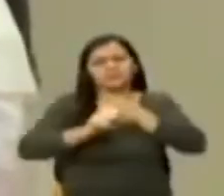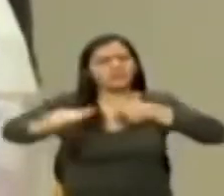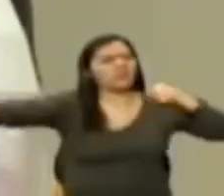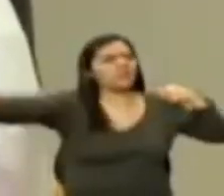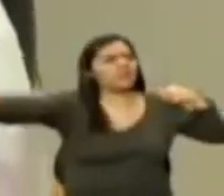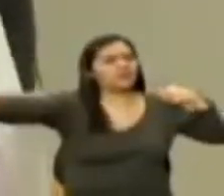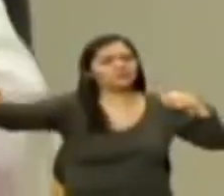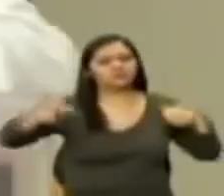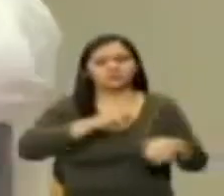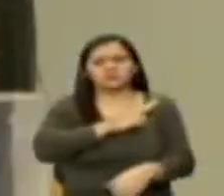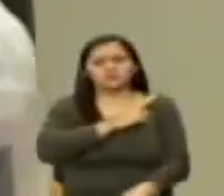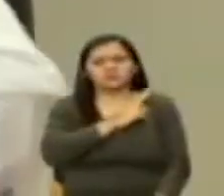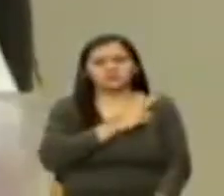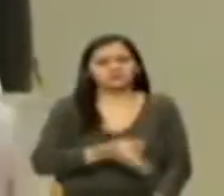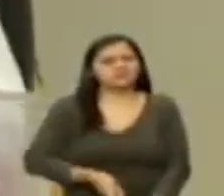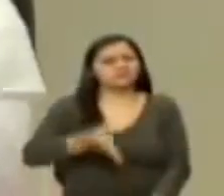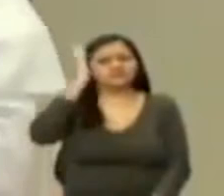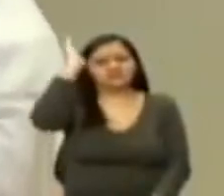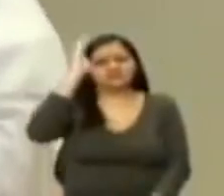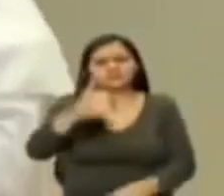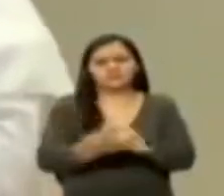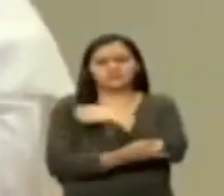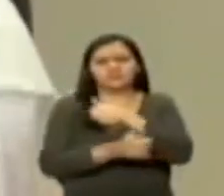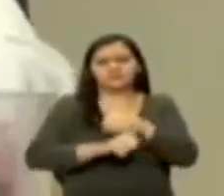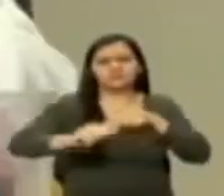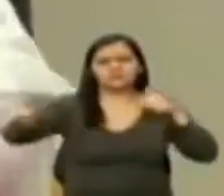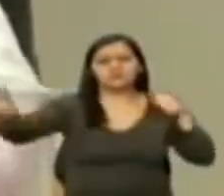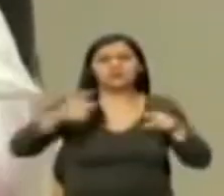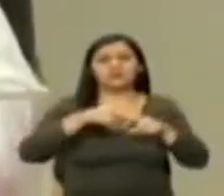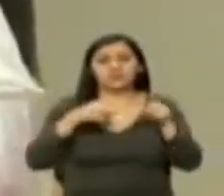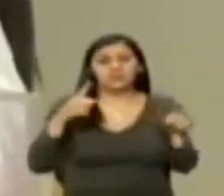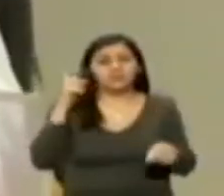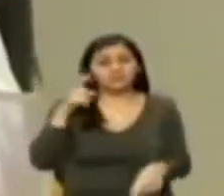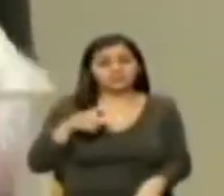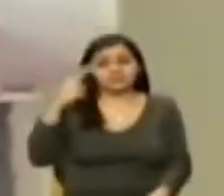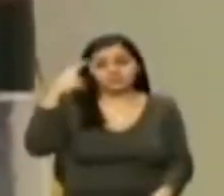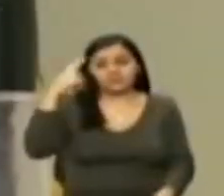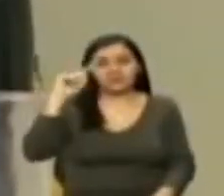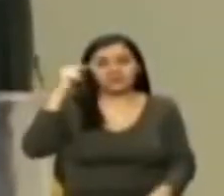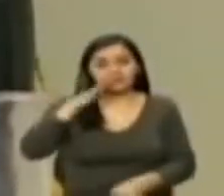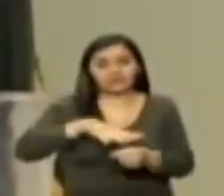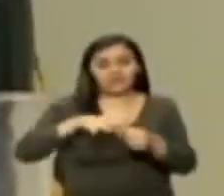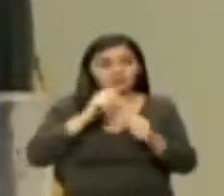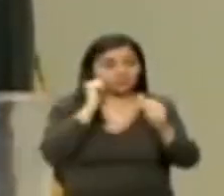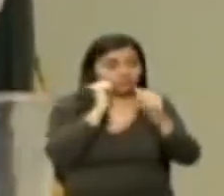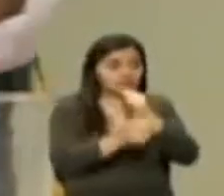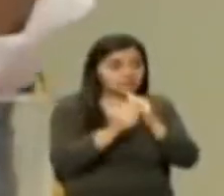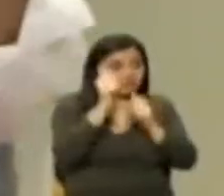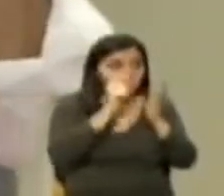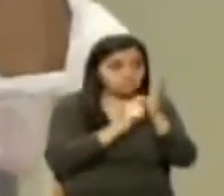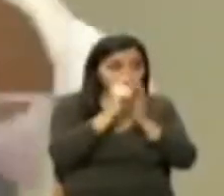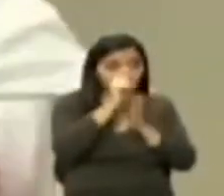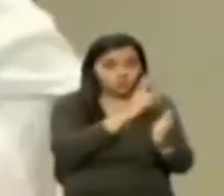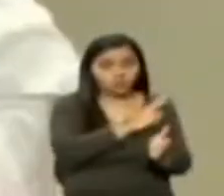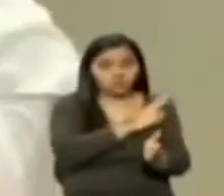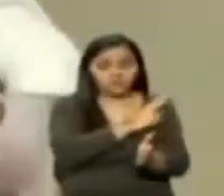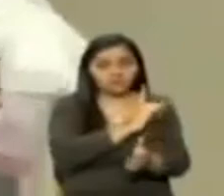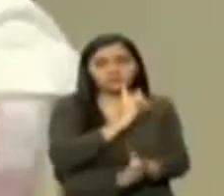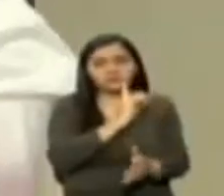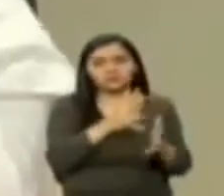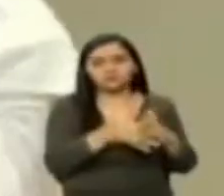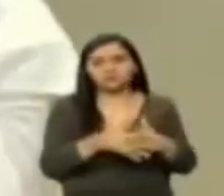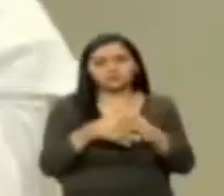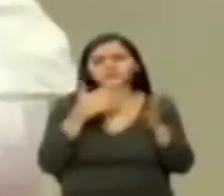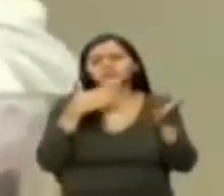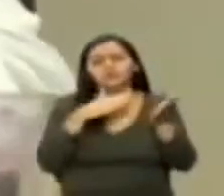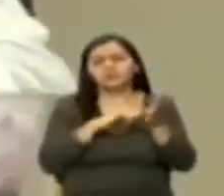mundo. Los chicos tienen que atravesar medio país para ir a estudiar. Y lo que tiene que garantizar el Estado es que si calificó una universidad, lo cual no hace países como Estados Unidos, donde es costosa